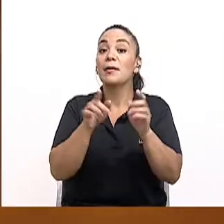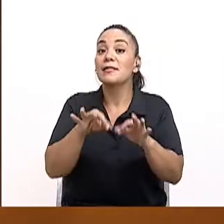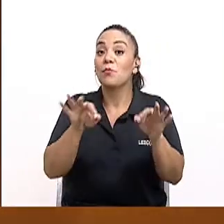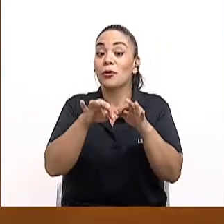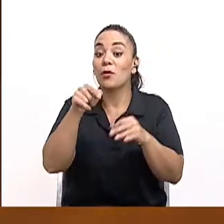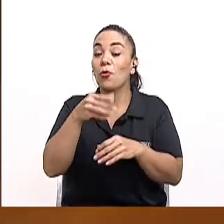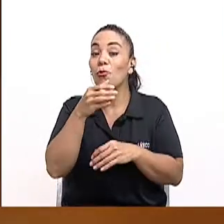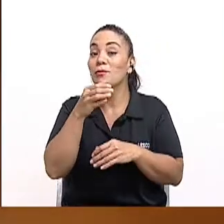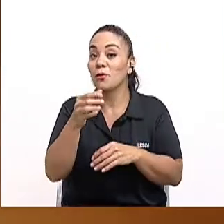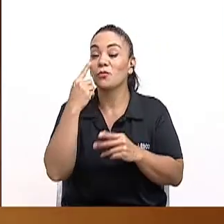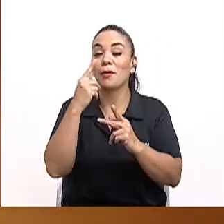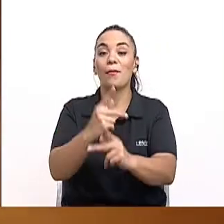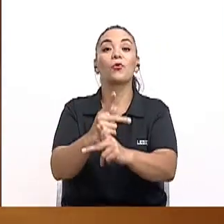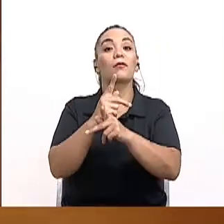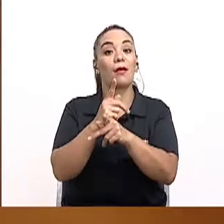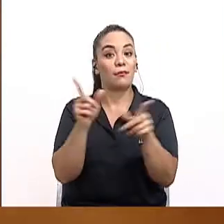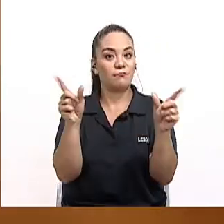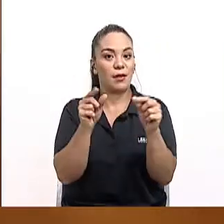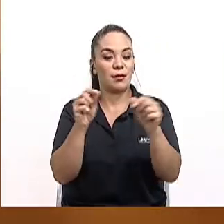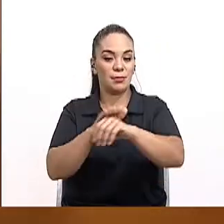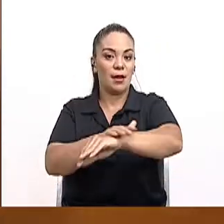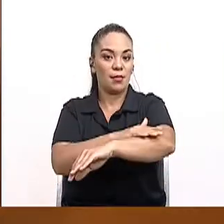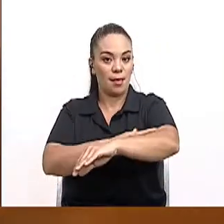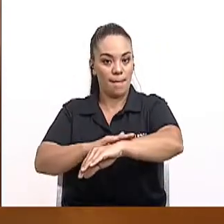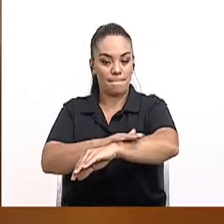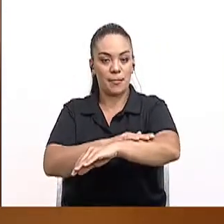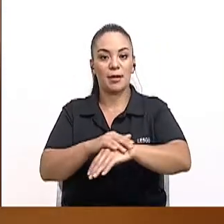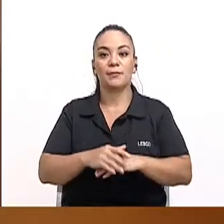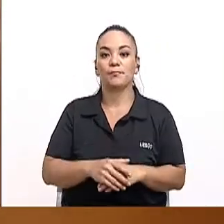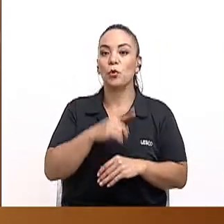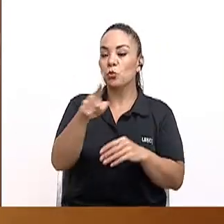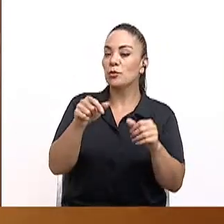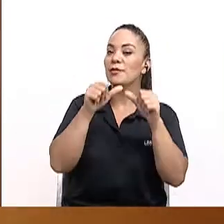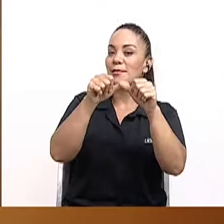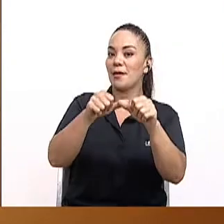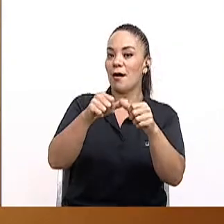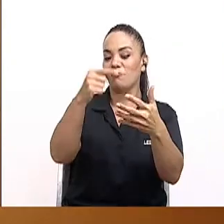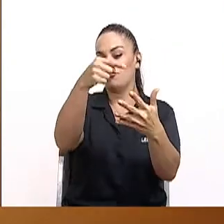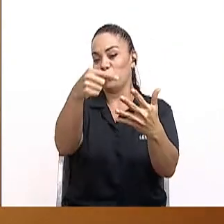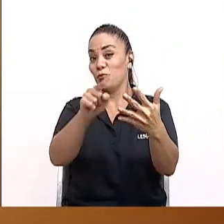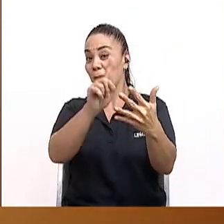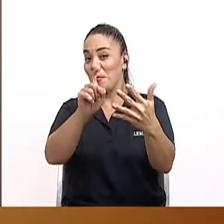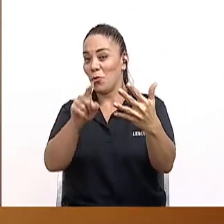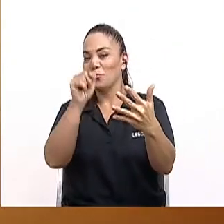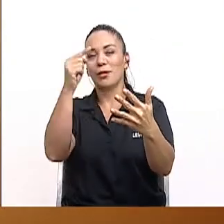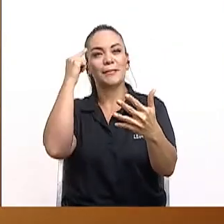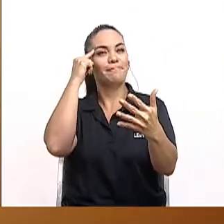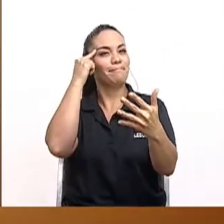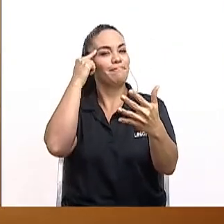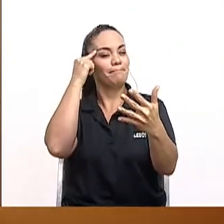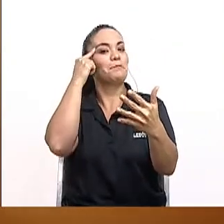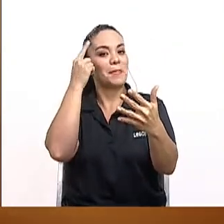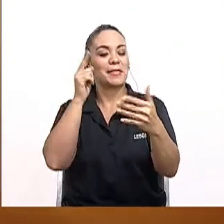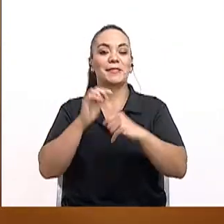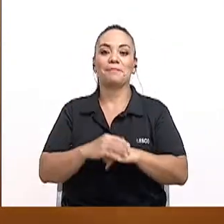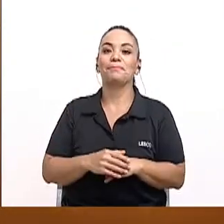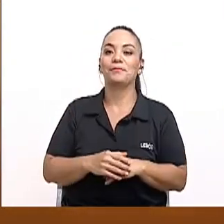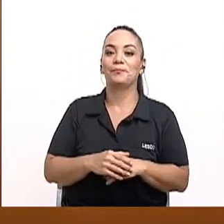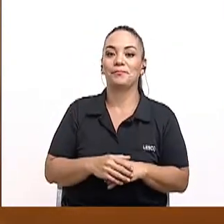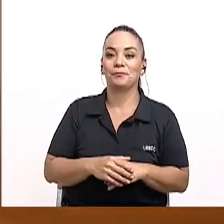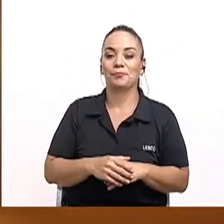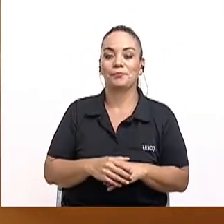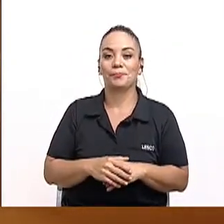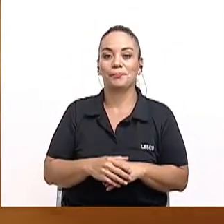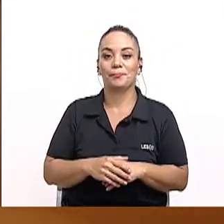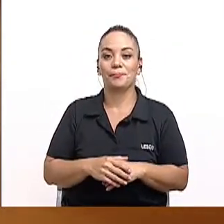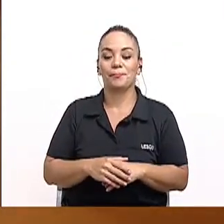para protegernos del cáncer de piel? Así que sigan pensando sobre esas preguntitas y ahora vamos